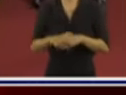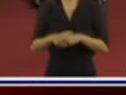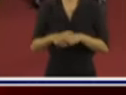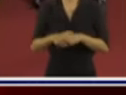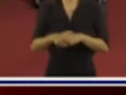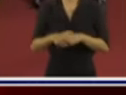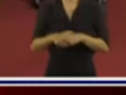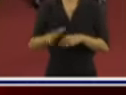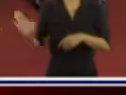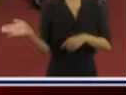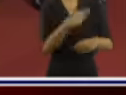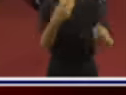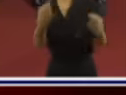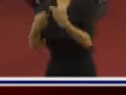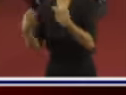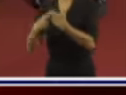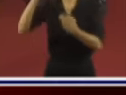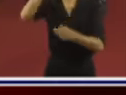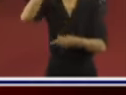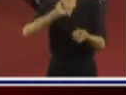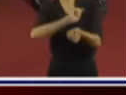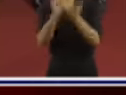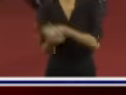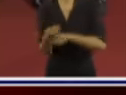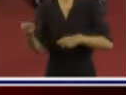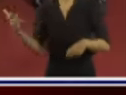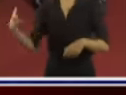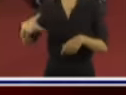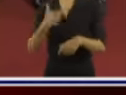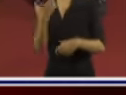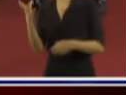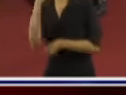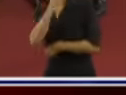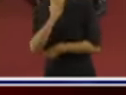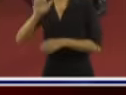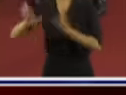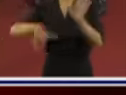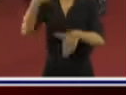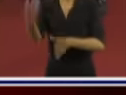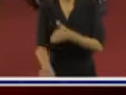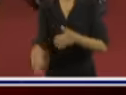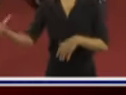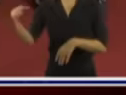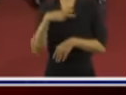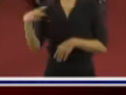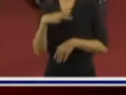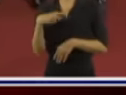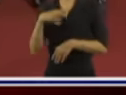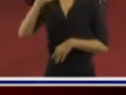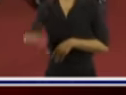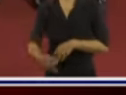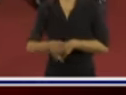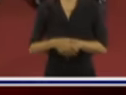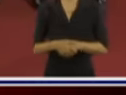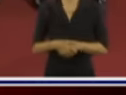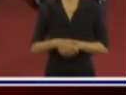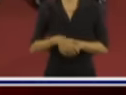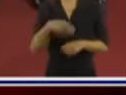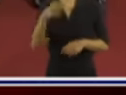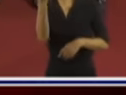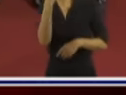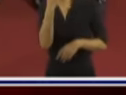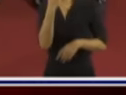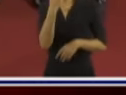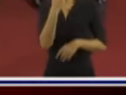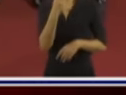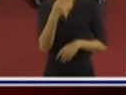hemos retrocedido y hemos pegado la vuelta en muchas cosas, tenía mucho más para hacer, había mucho más activo del Estado